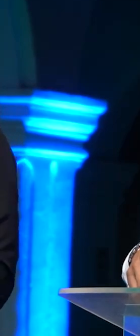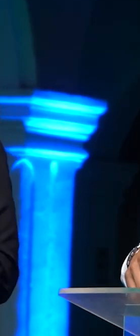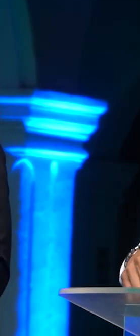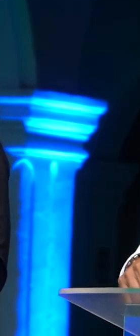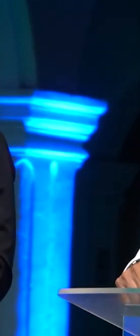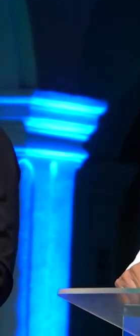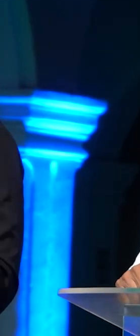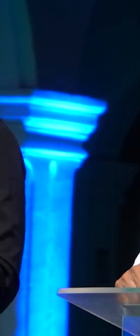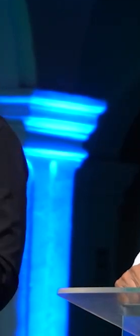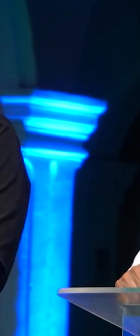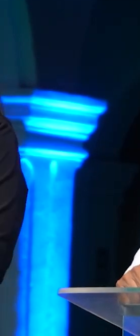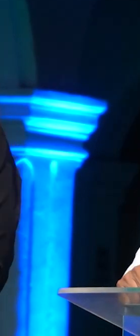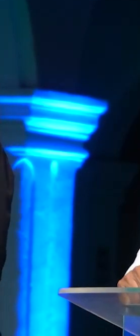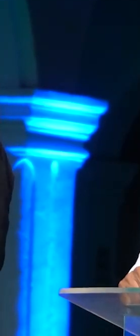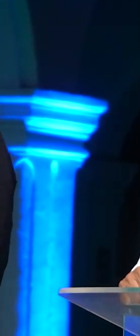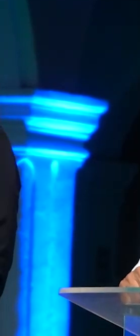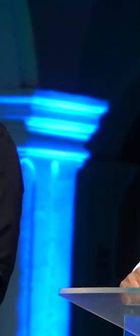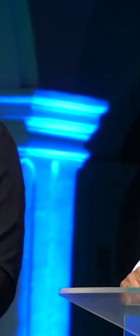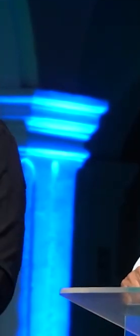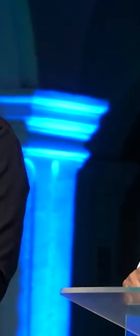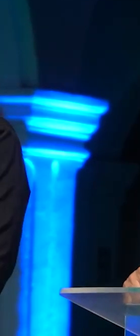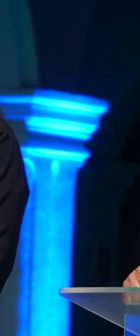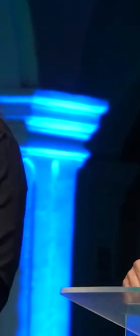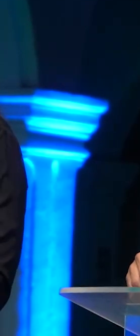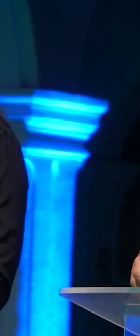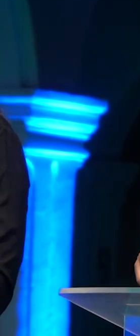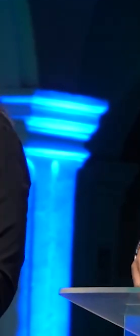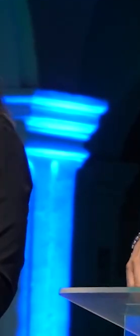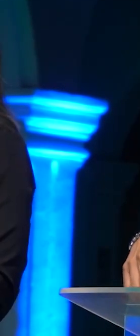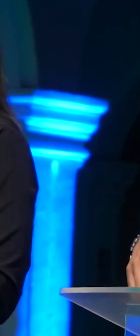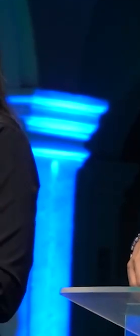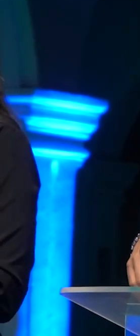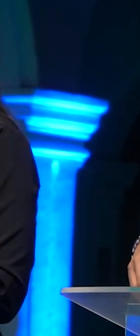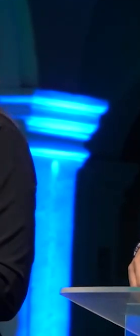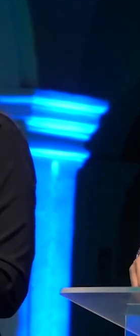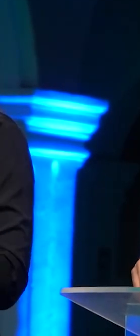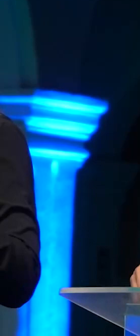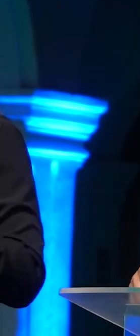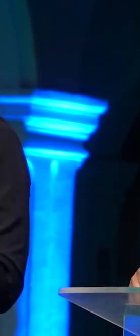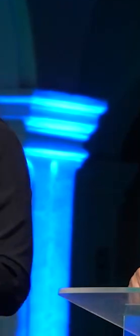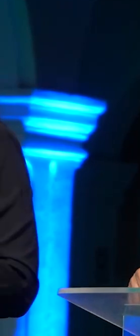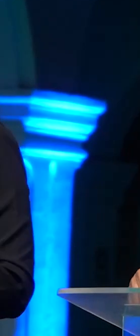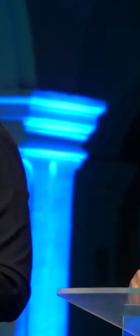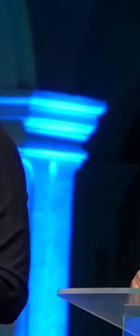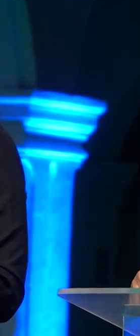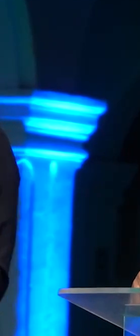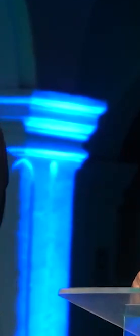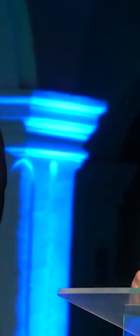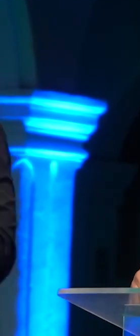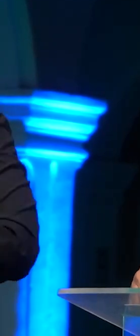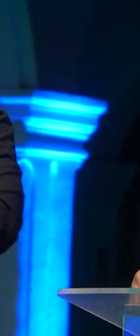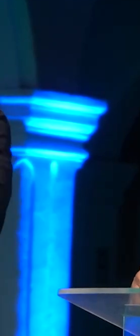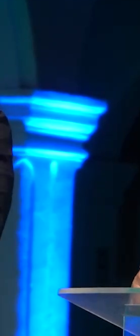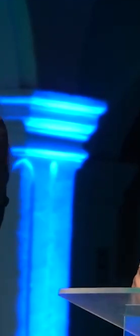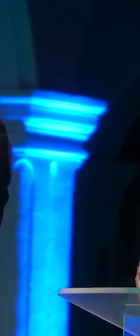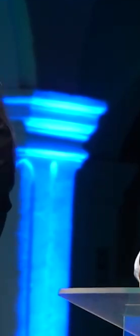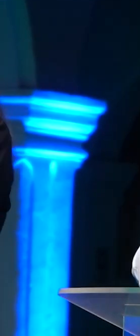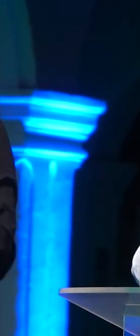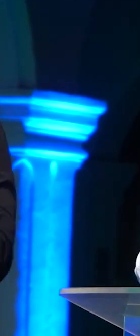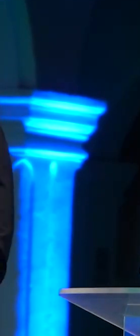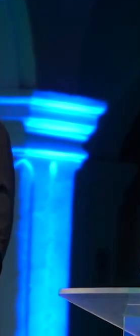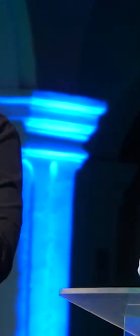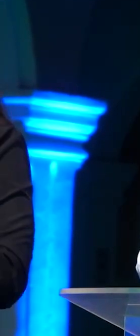Marta no competimos entre las universidades, cooperamos y construimos conjuntamente. A los medios de comunicación, por